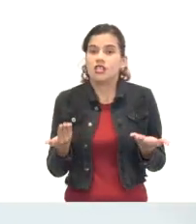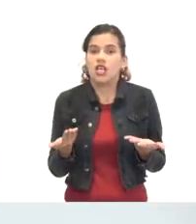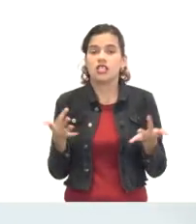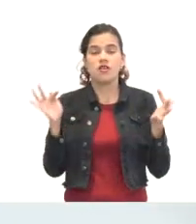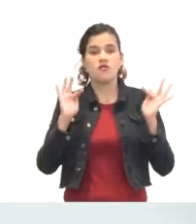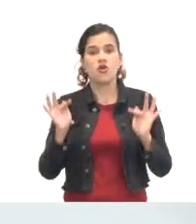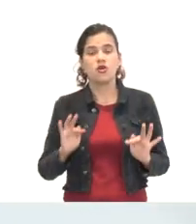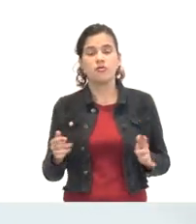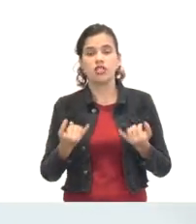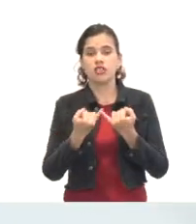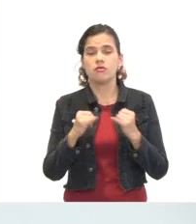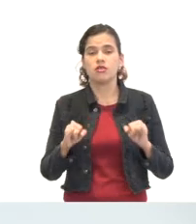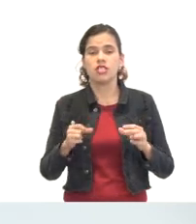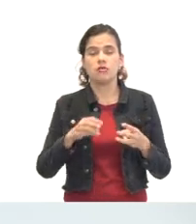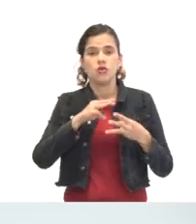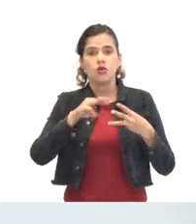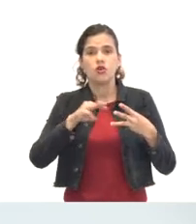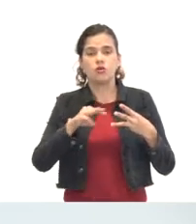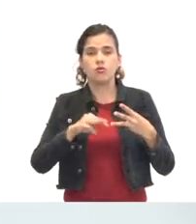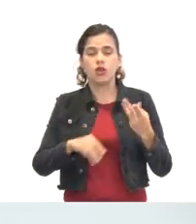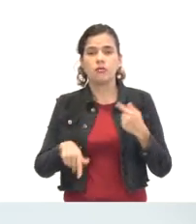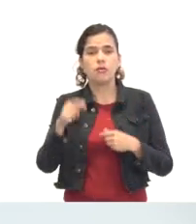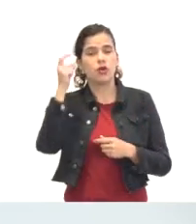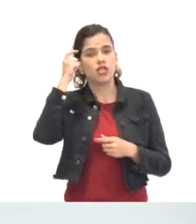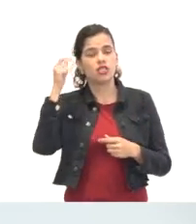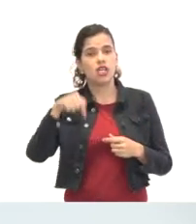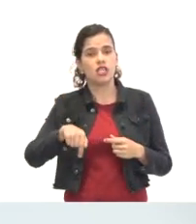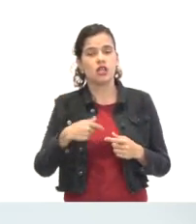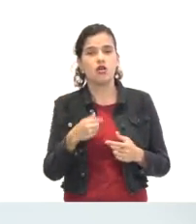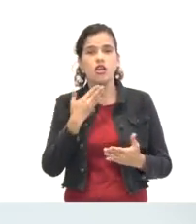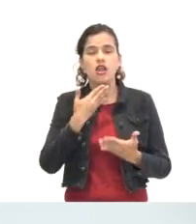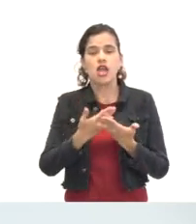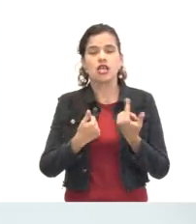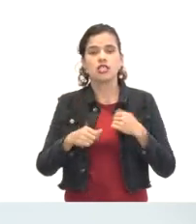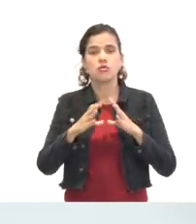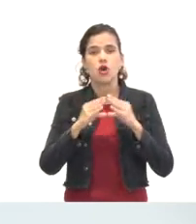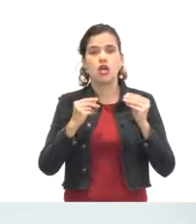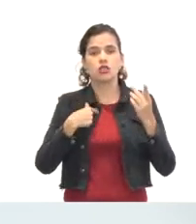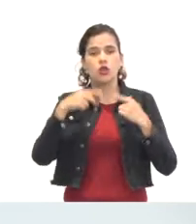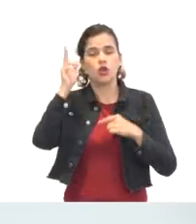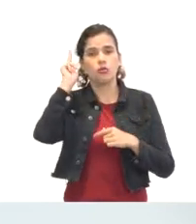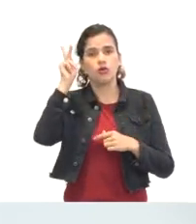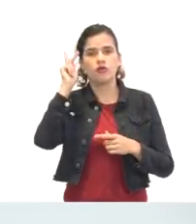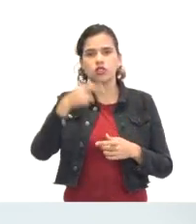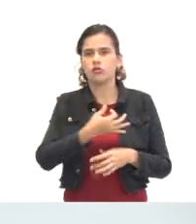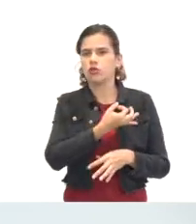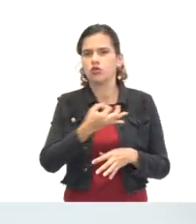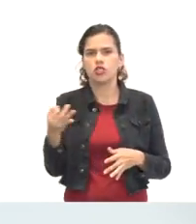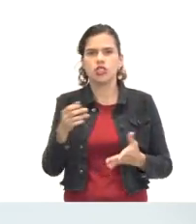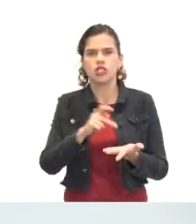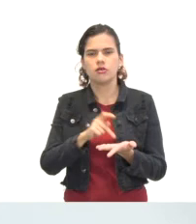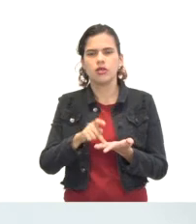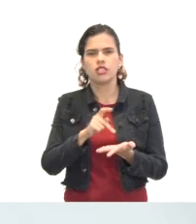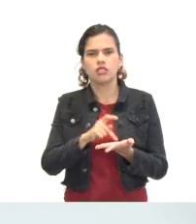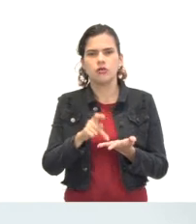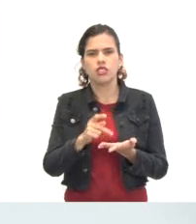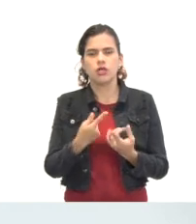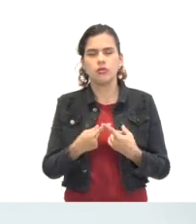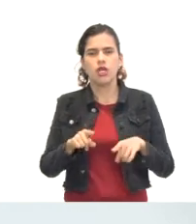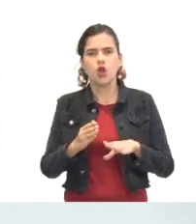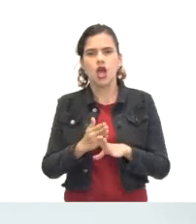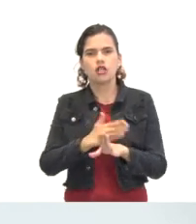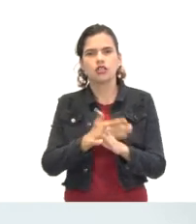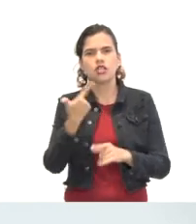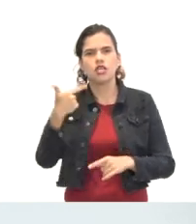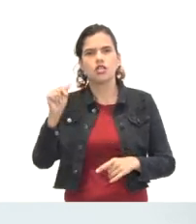De esta manera culminamos con nuestro programa por el día de hoy. Y agradecemos a todos los docentes por su excelente participación. Pero antes de